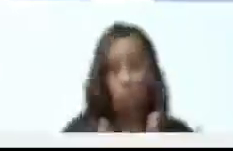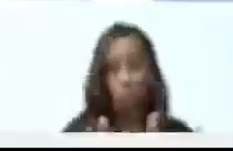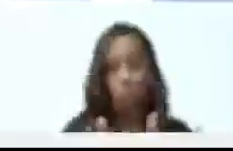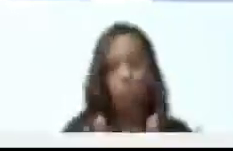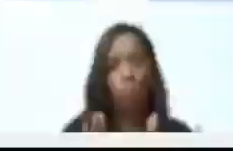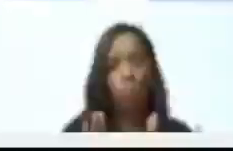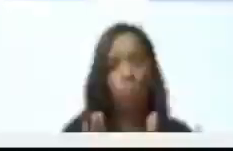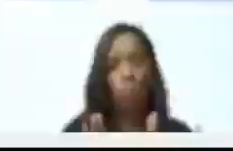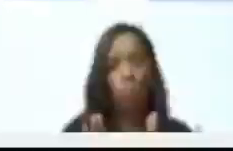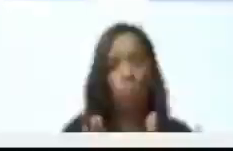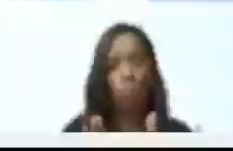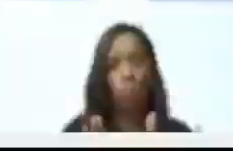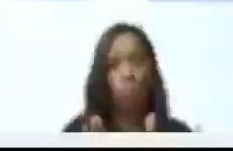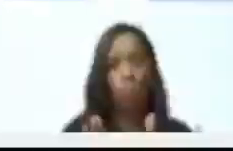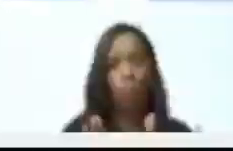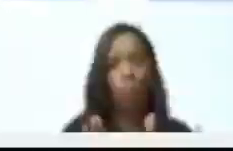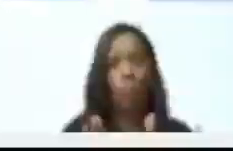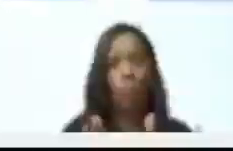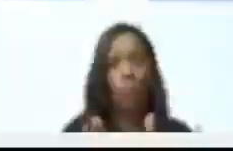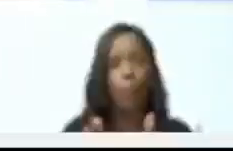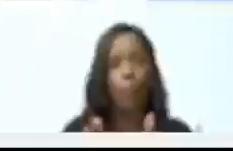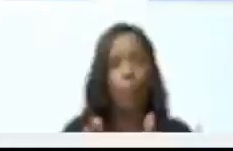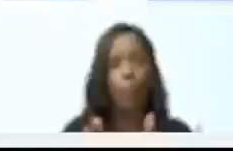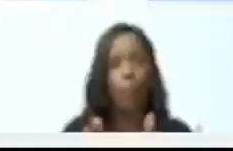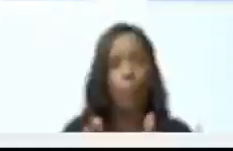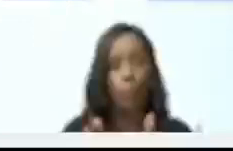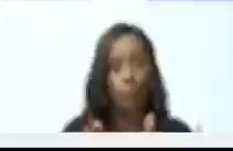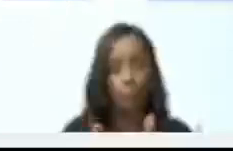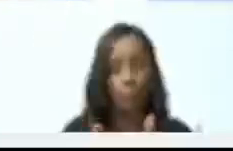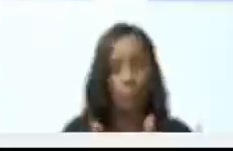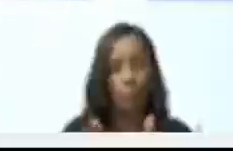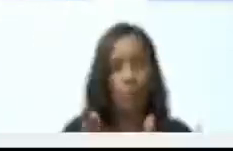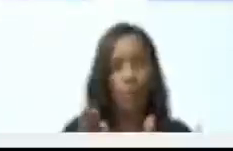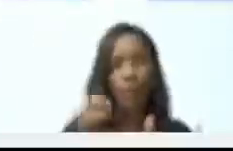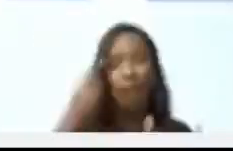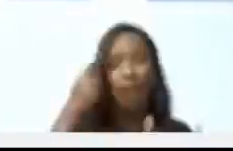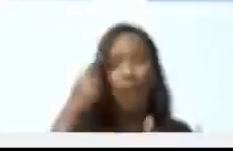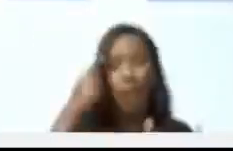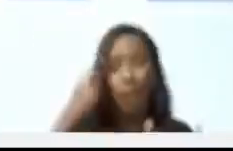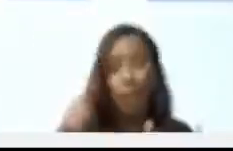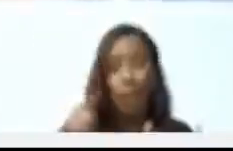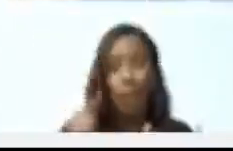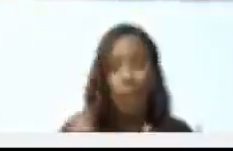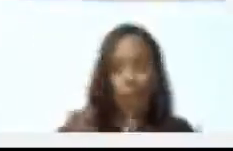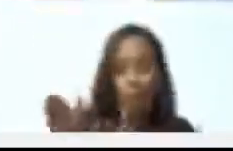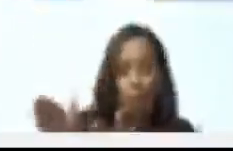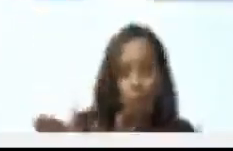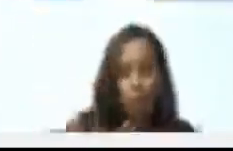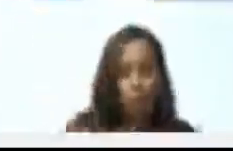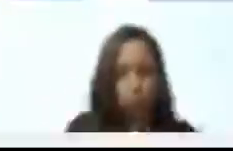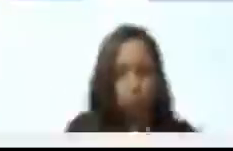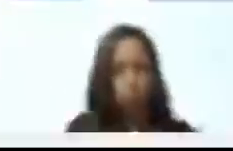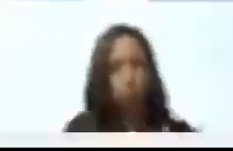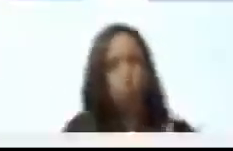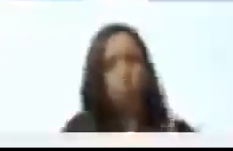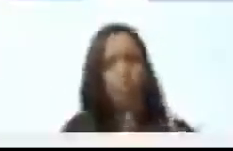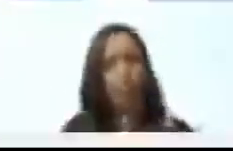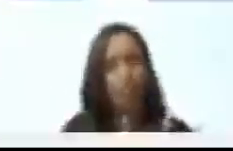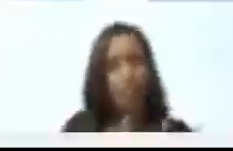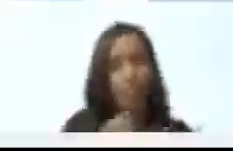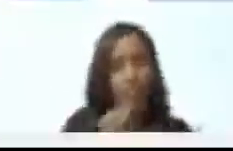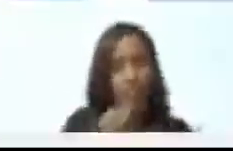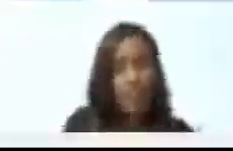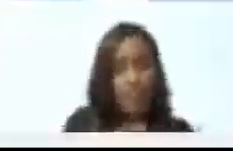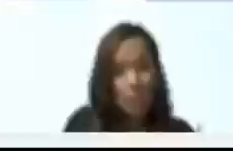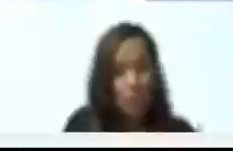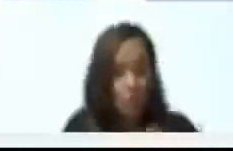mecanismo de carácter social a partir de esta ley para la administración de esos fondos. En ese sentido, presidente,